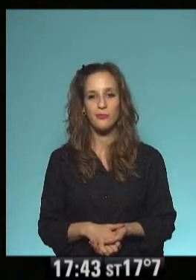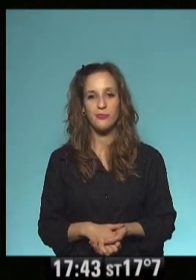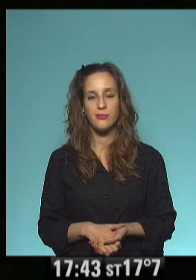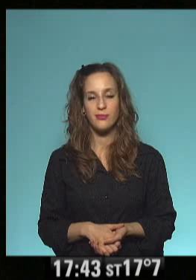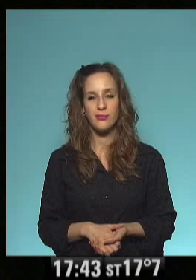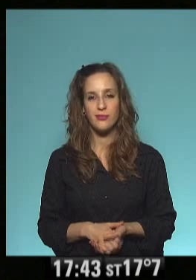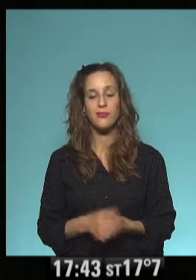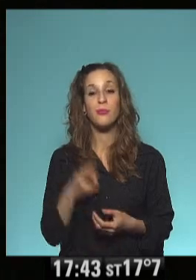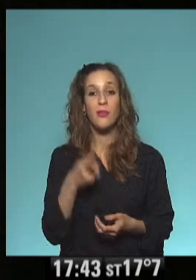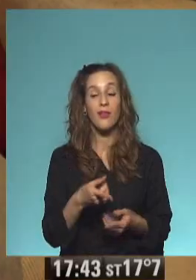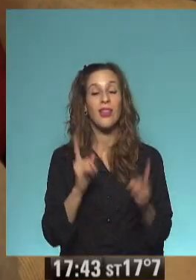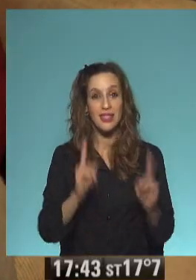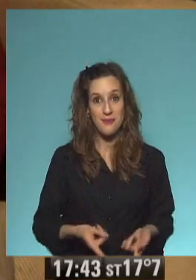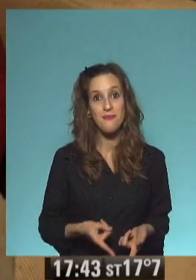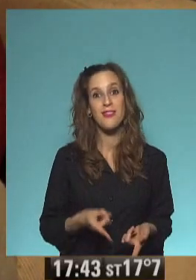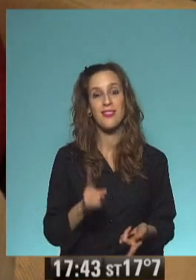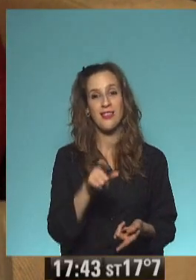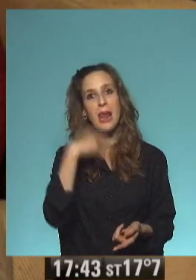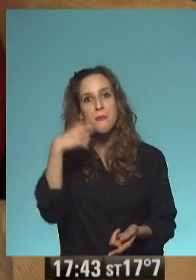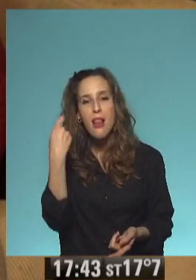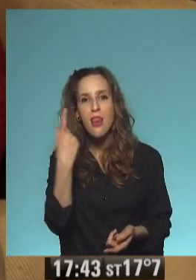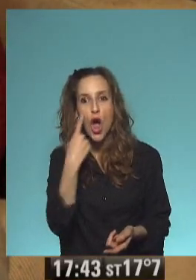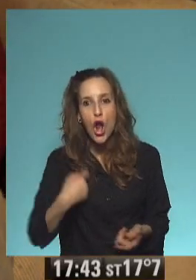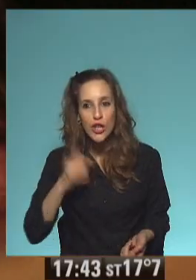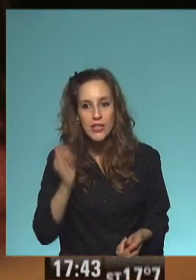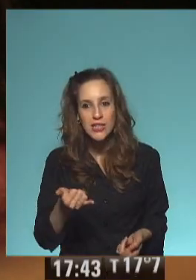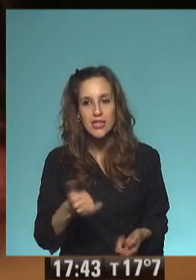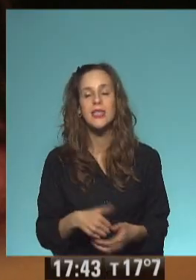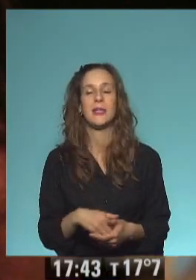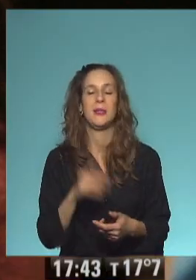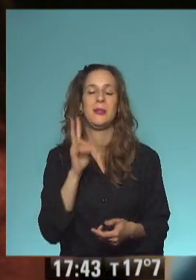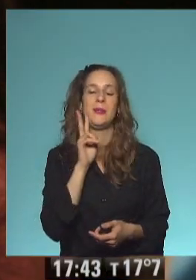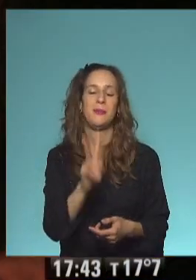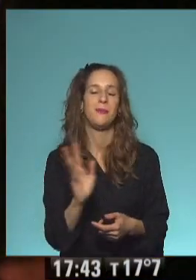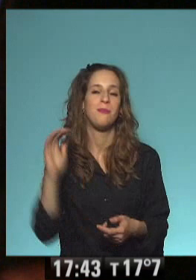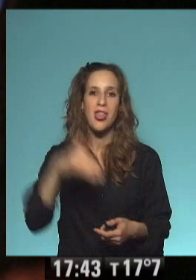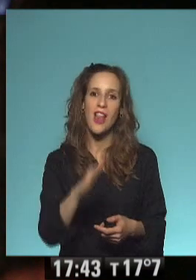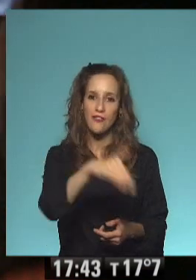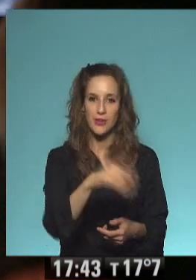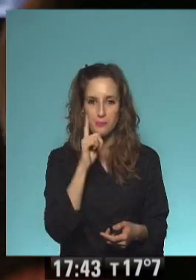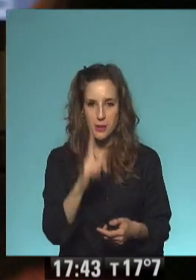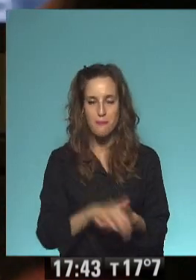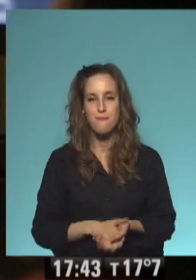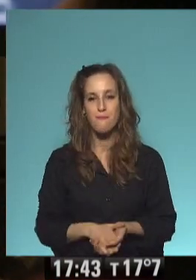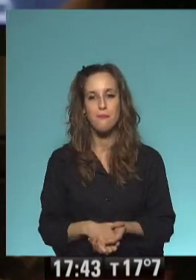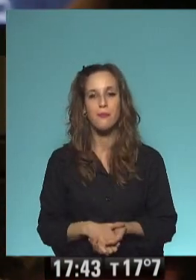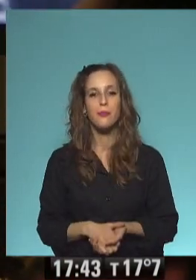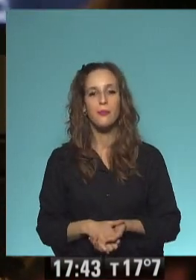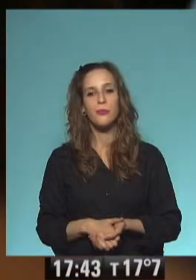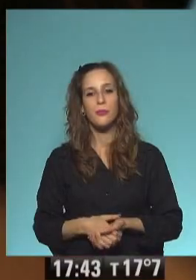Mirá. Pero también hay animales que sí se reconocen. Vamos a ver el delfín. ¿Qué está haciendo?